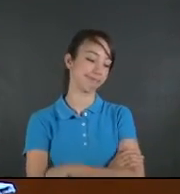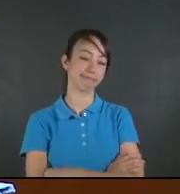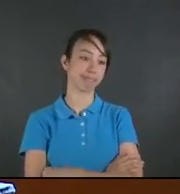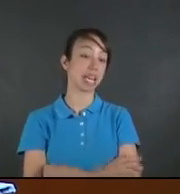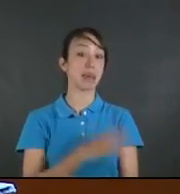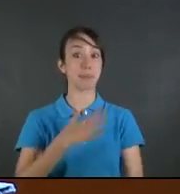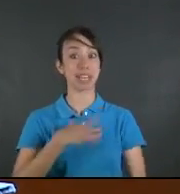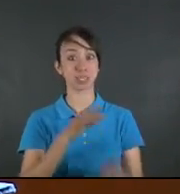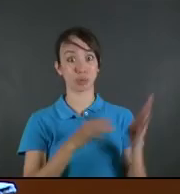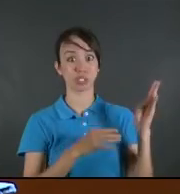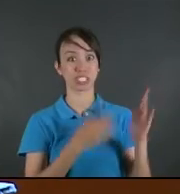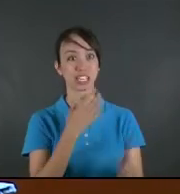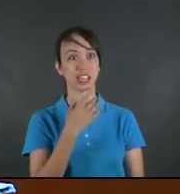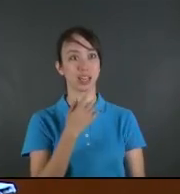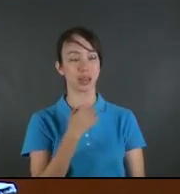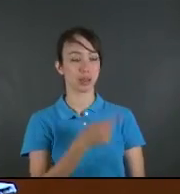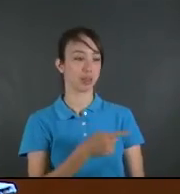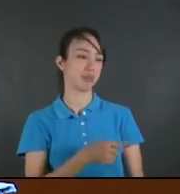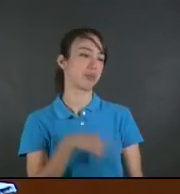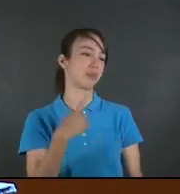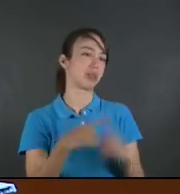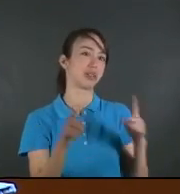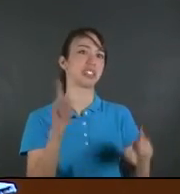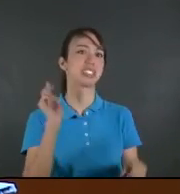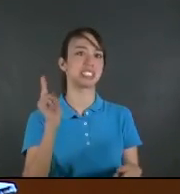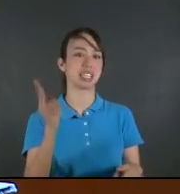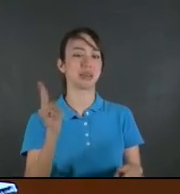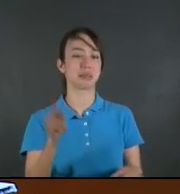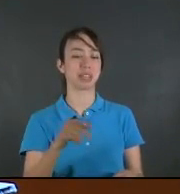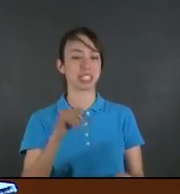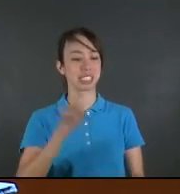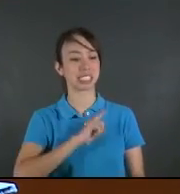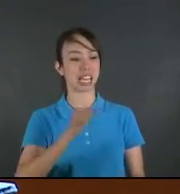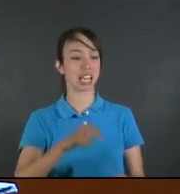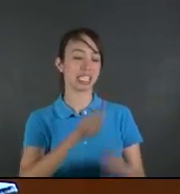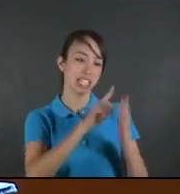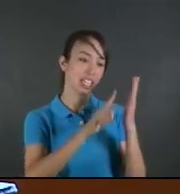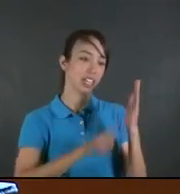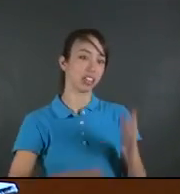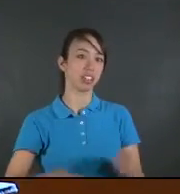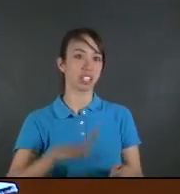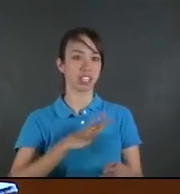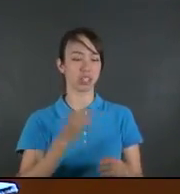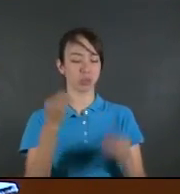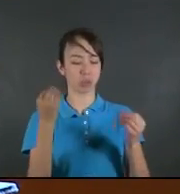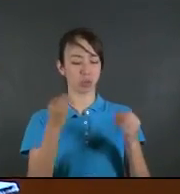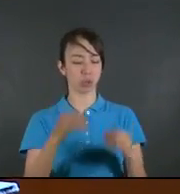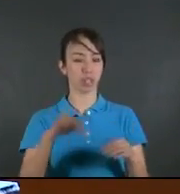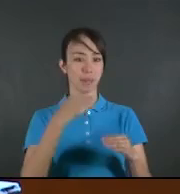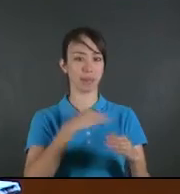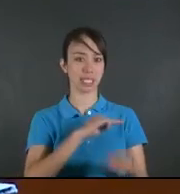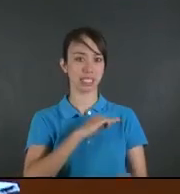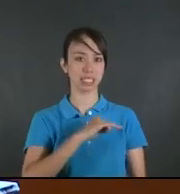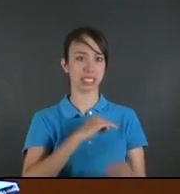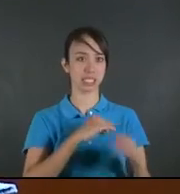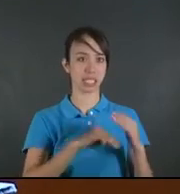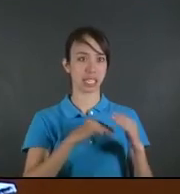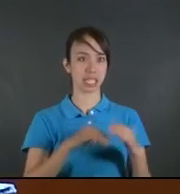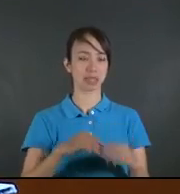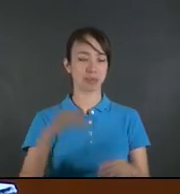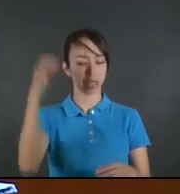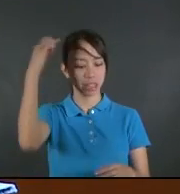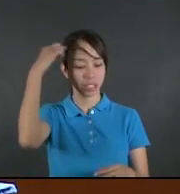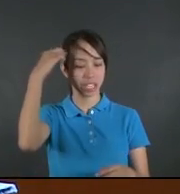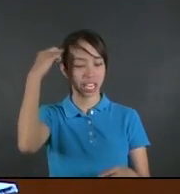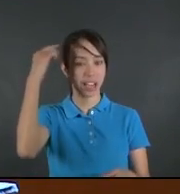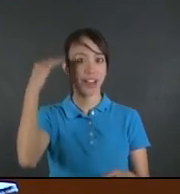si siempre te pasas leyendo tenés metido un montón de mensajes ahí ahí lo decís vos porque es fácil le digo yo